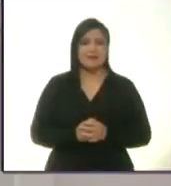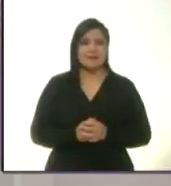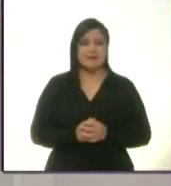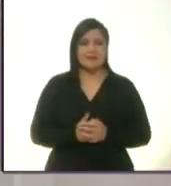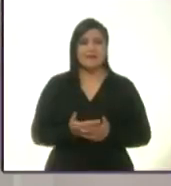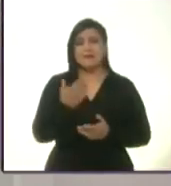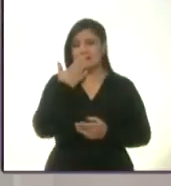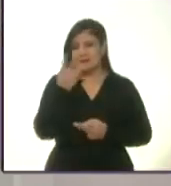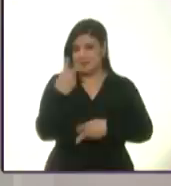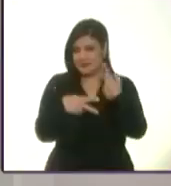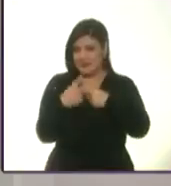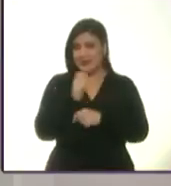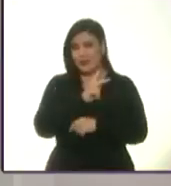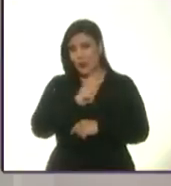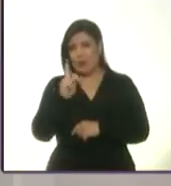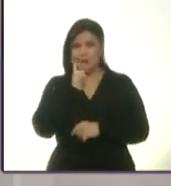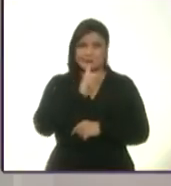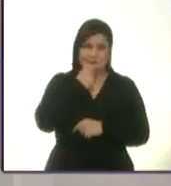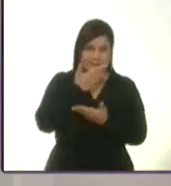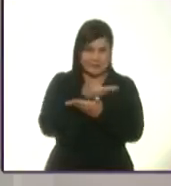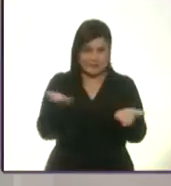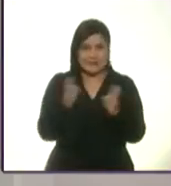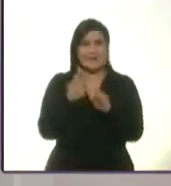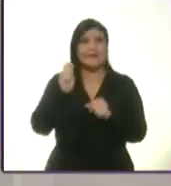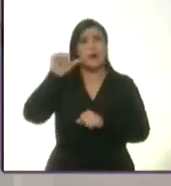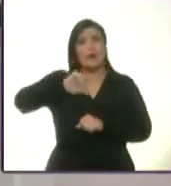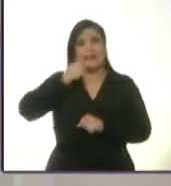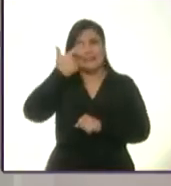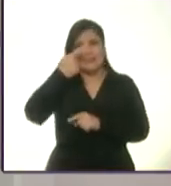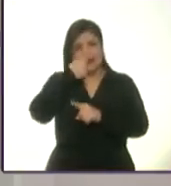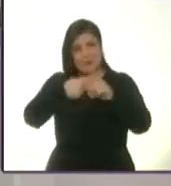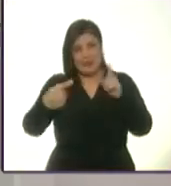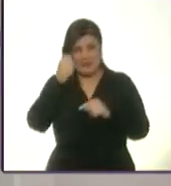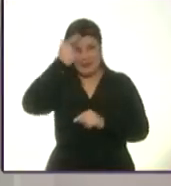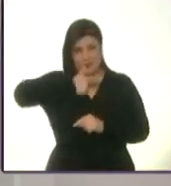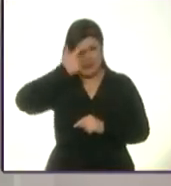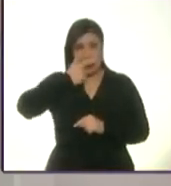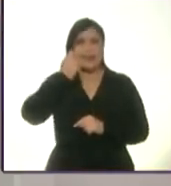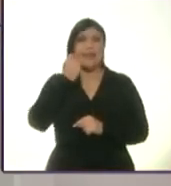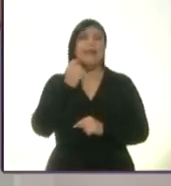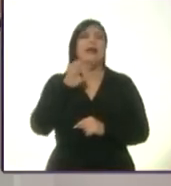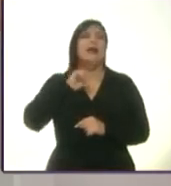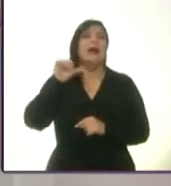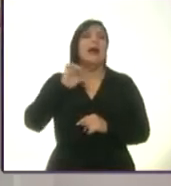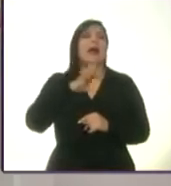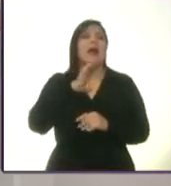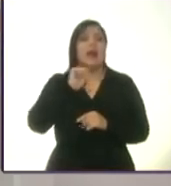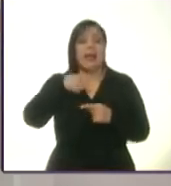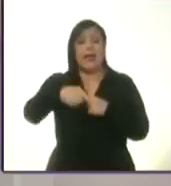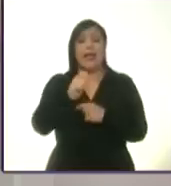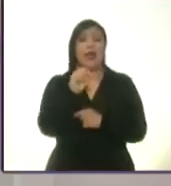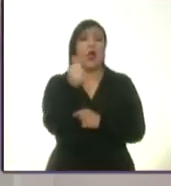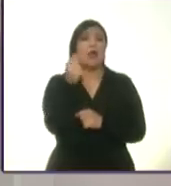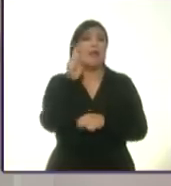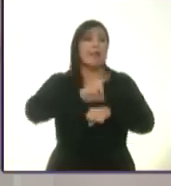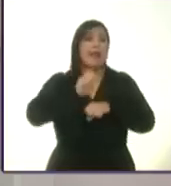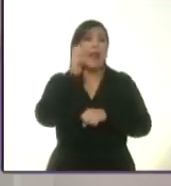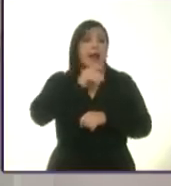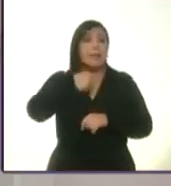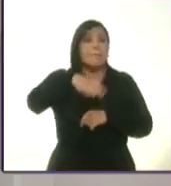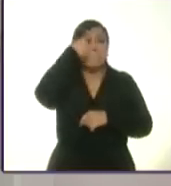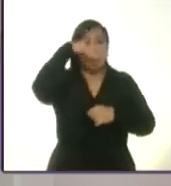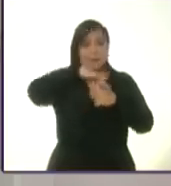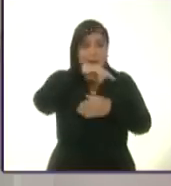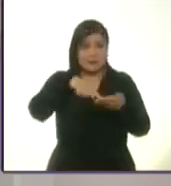bienvenidos bienvenidas son las 7 de la noche con 30 minutos estamos a 11 días de la jornada electoral del